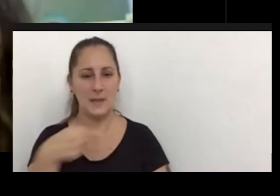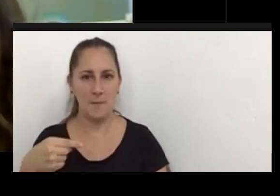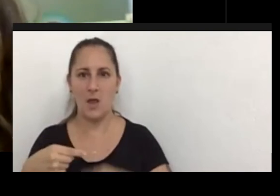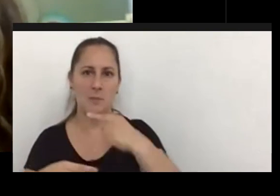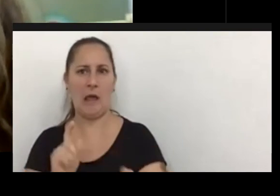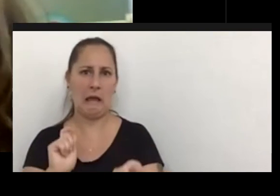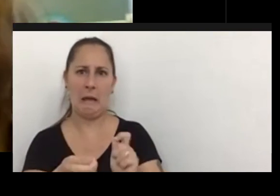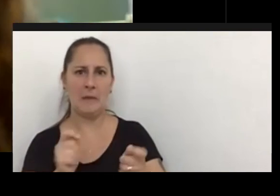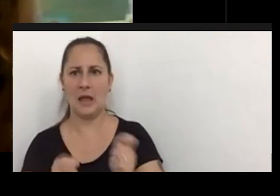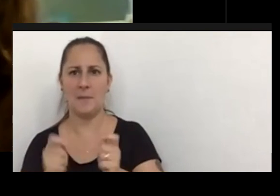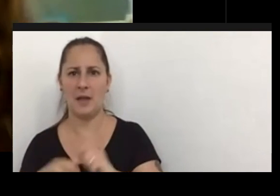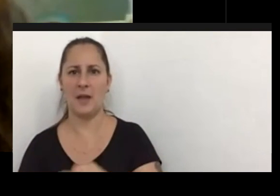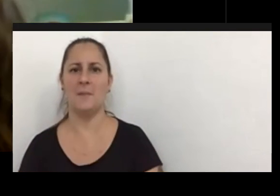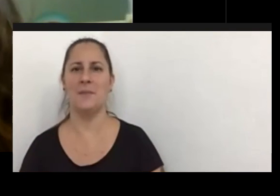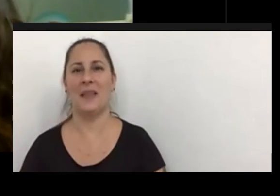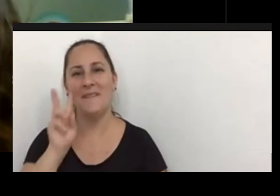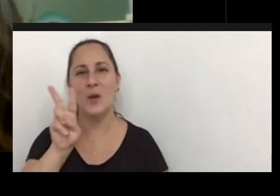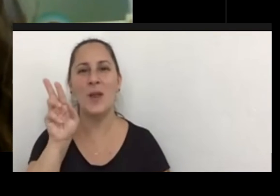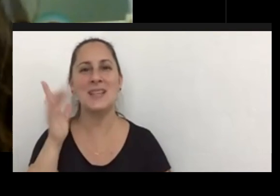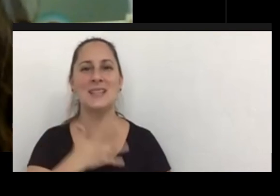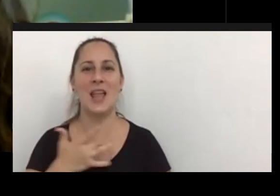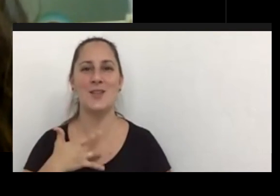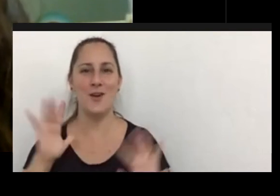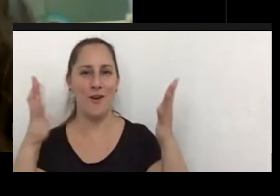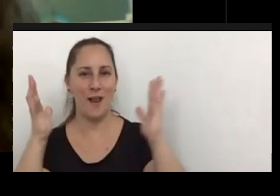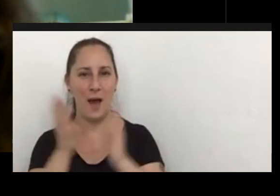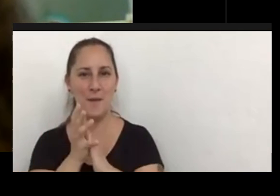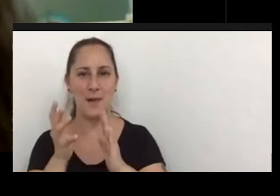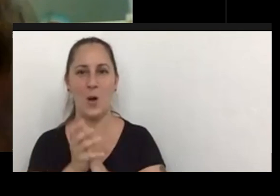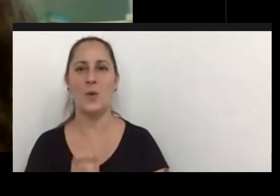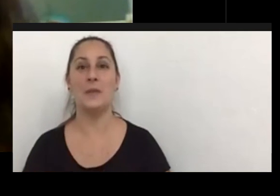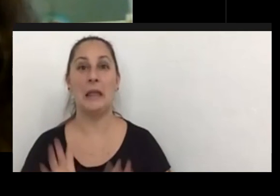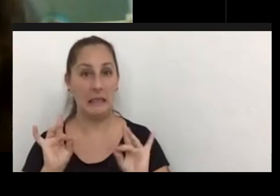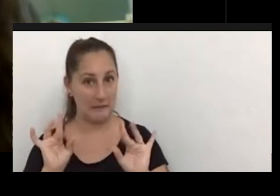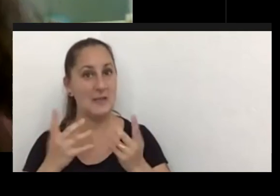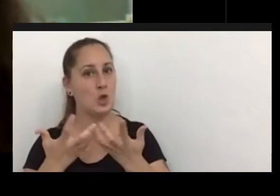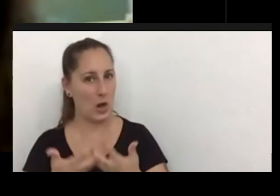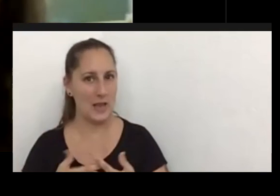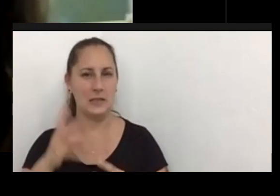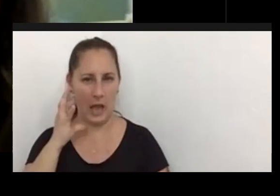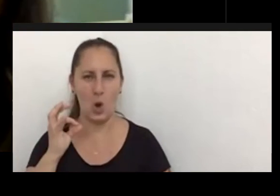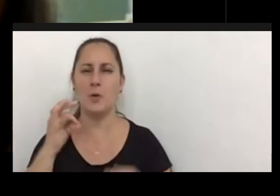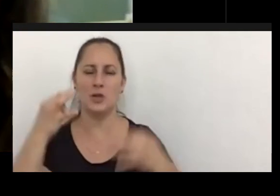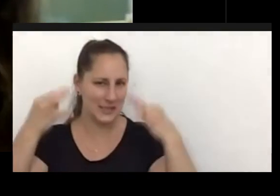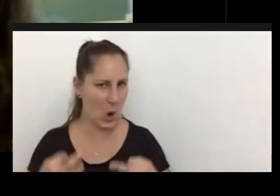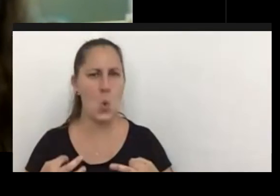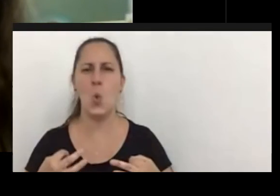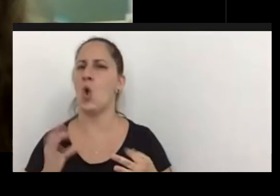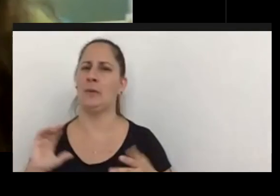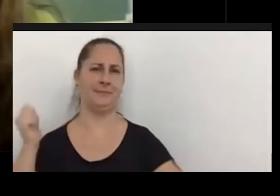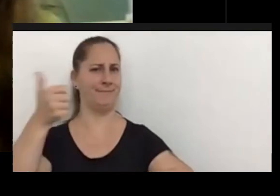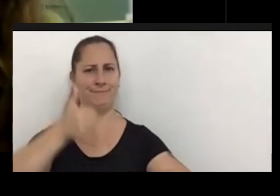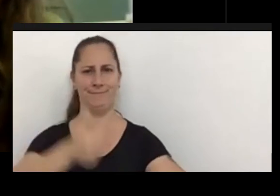que aplaude. Es difícil programar algo, pero vamos a estar. De alguna manera vamos a estar el año que